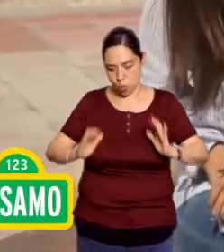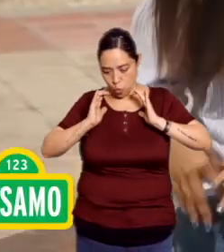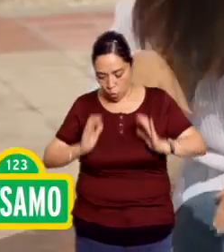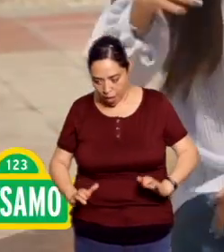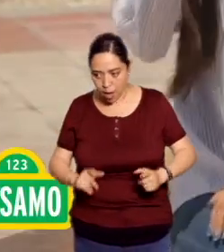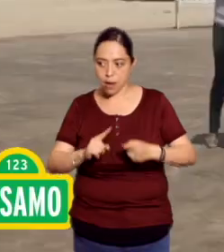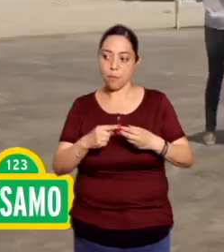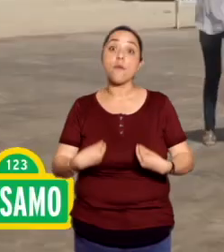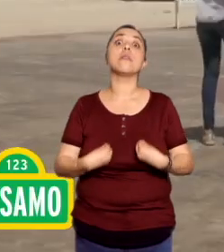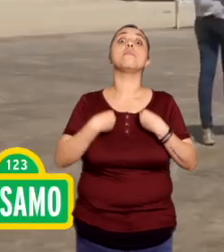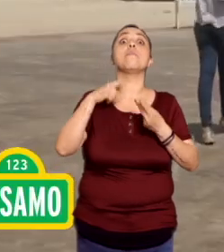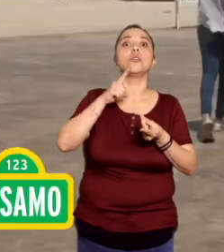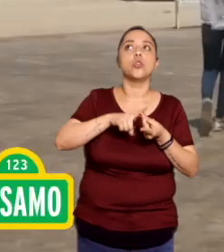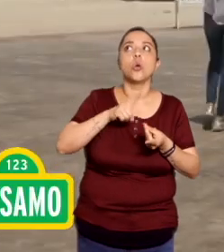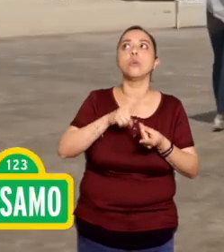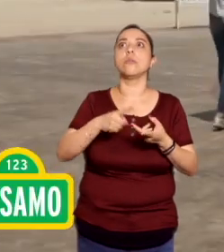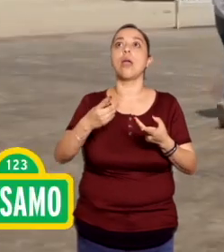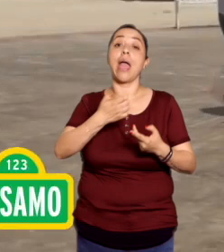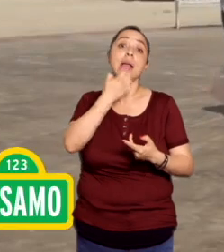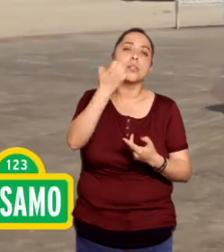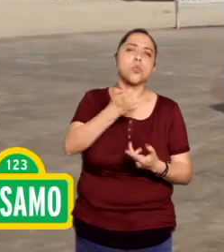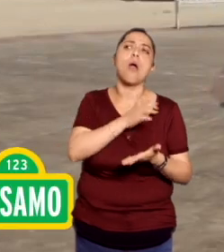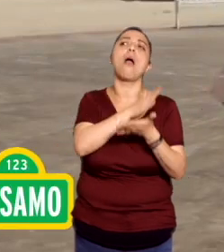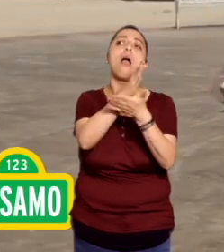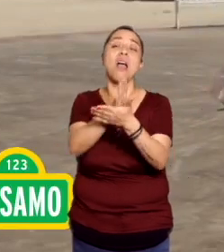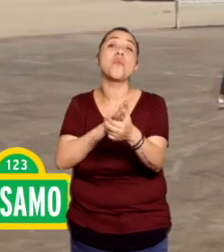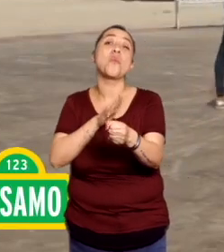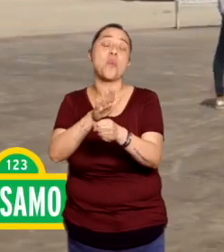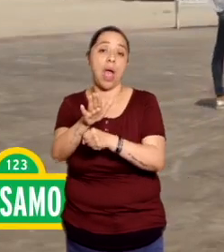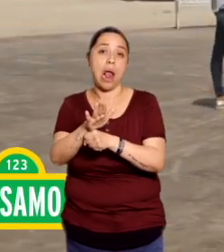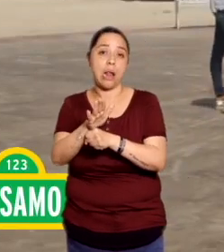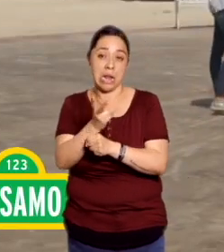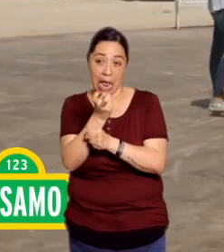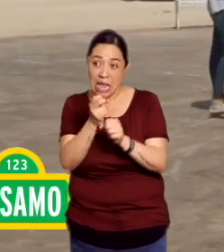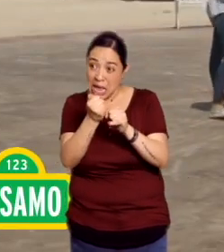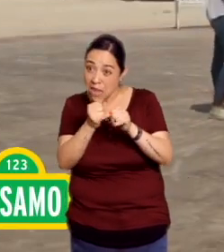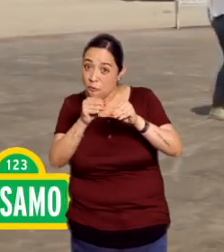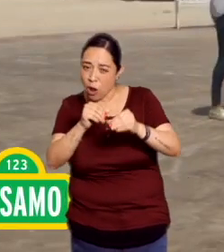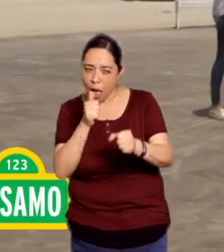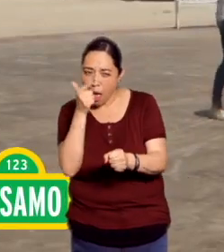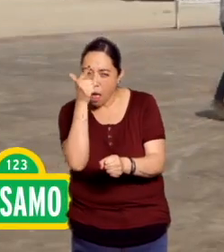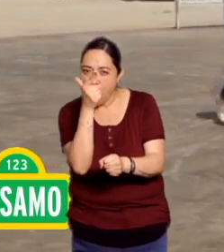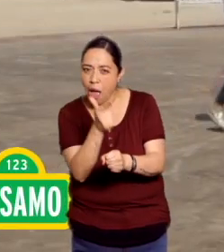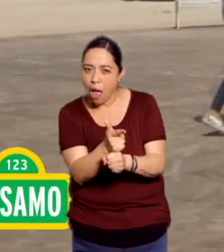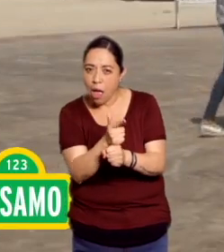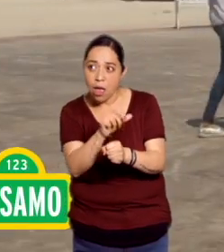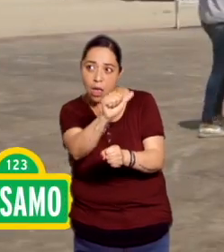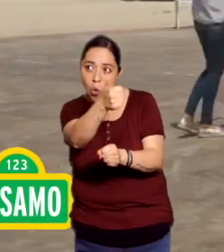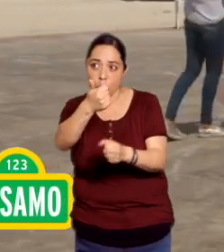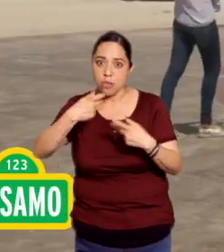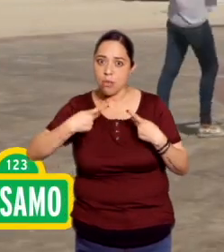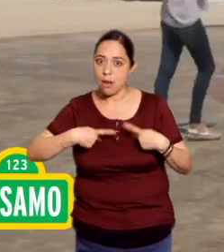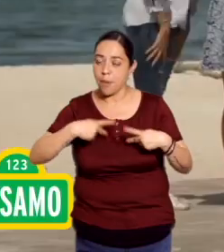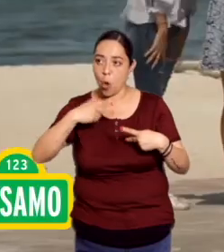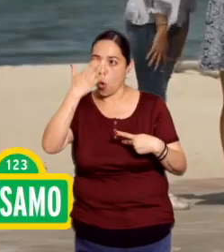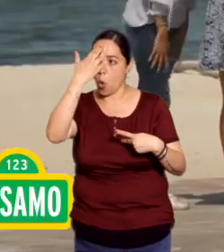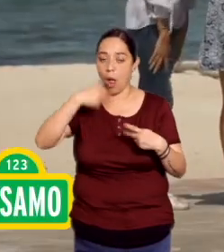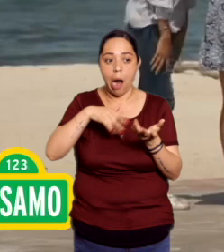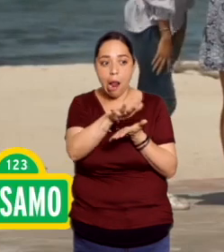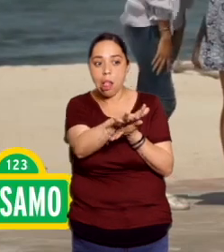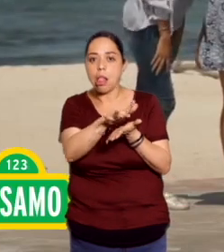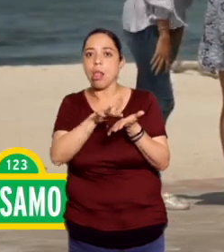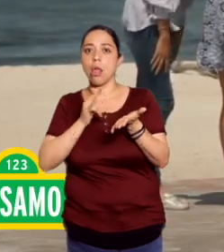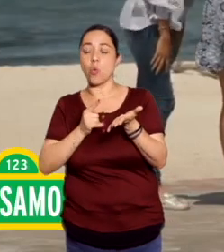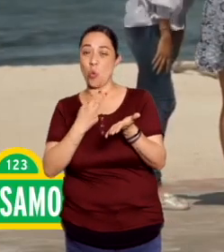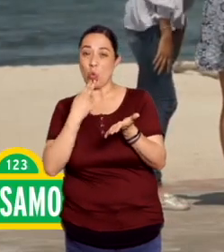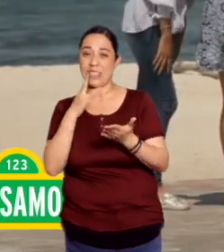físicas, dónde vivimos o a qué escuela vamos. Y esa información en manos de alguien que no conocemos podría